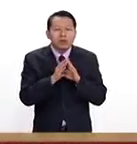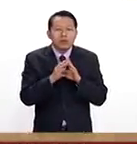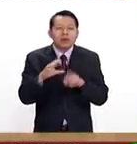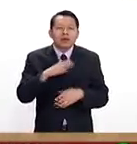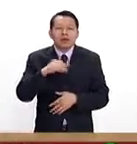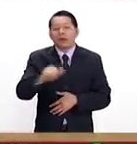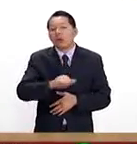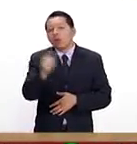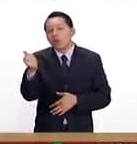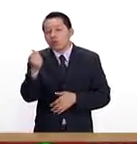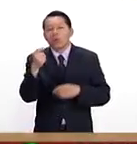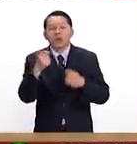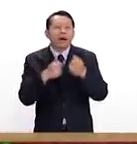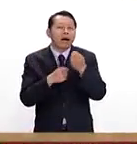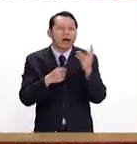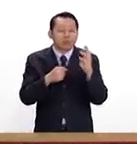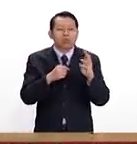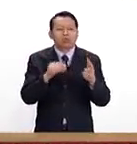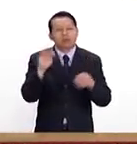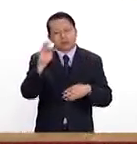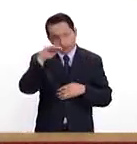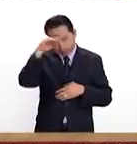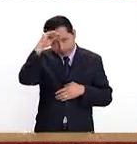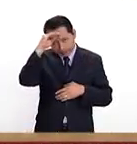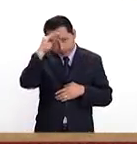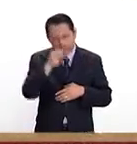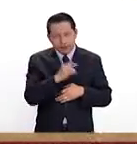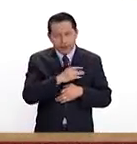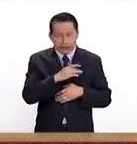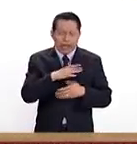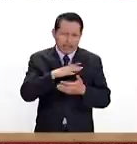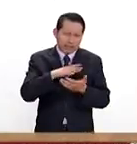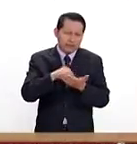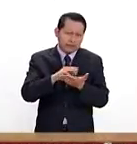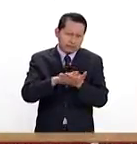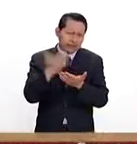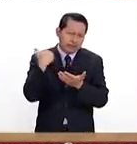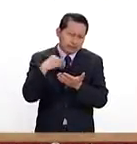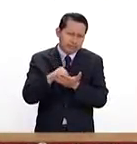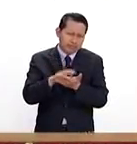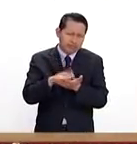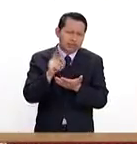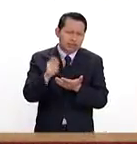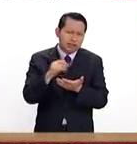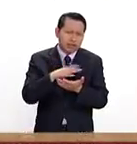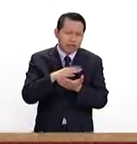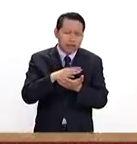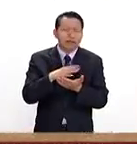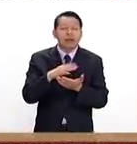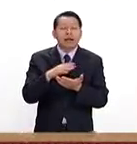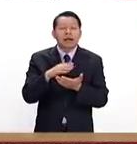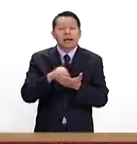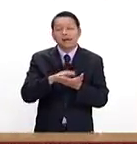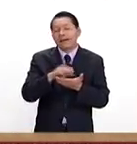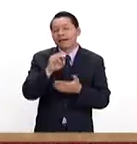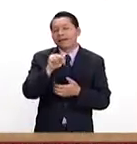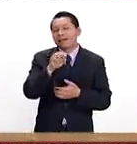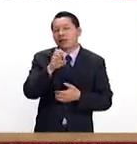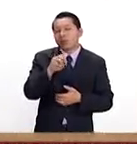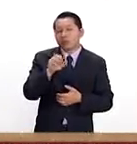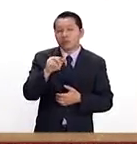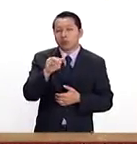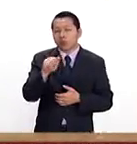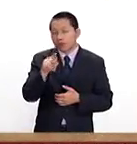que algunos están temiendo, ¿no? Hay un artículo muy famoso de el que era editor de Newsweek y que ahora tiene un